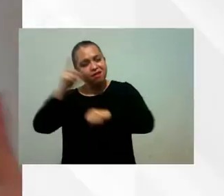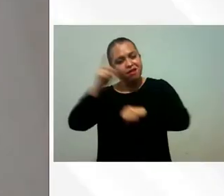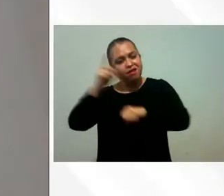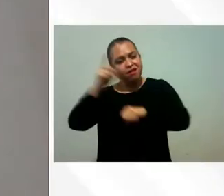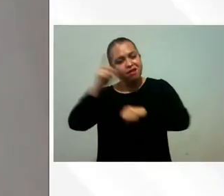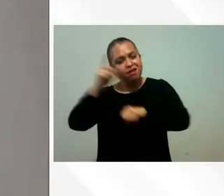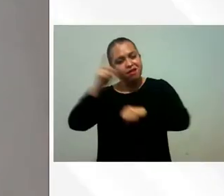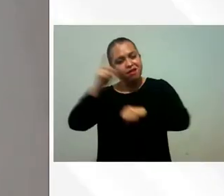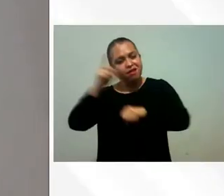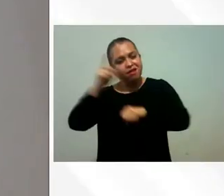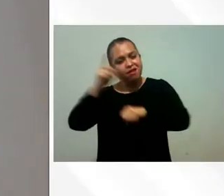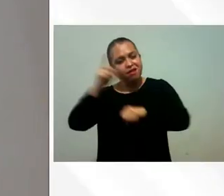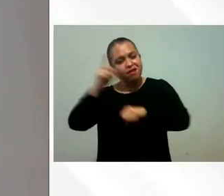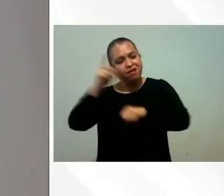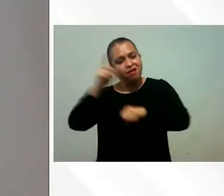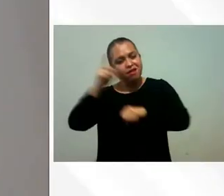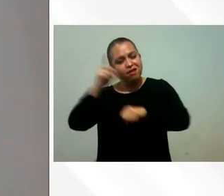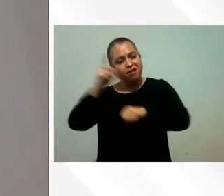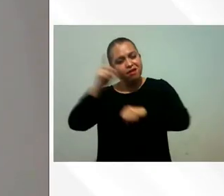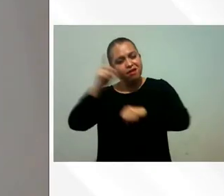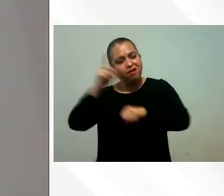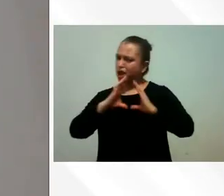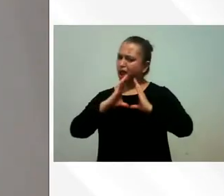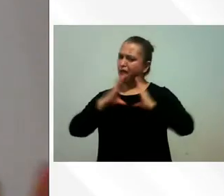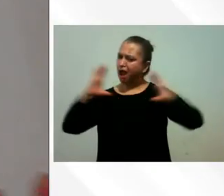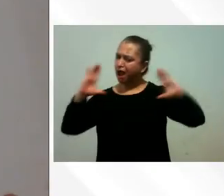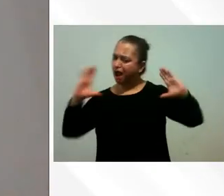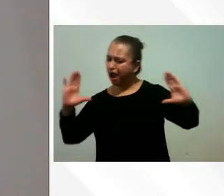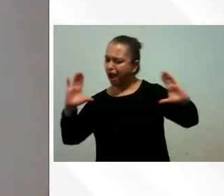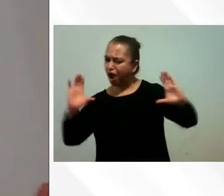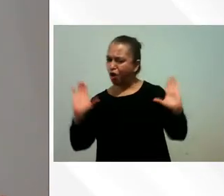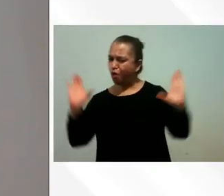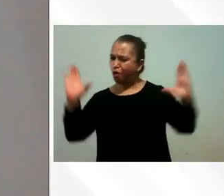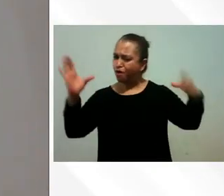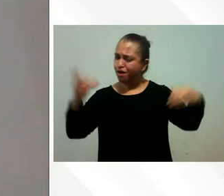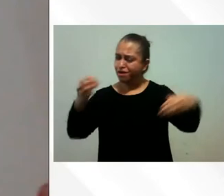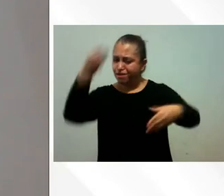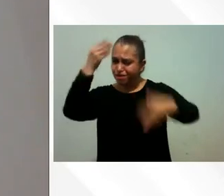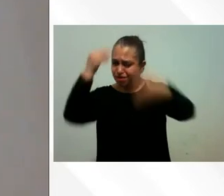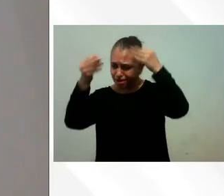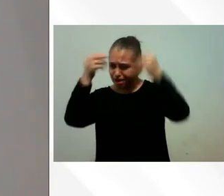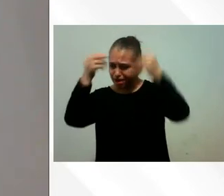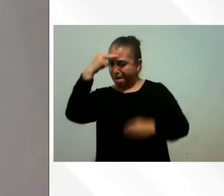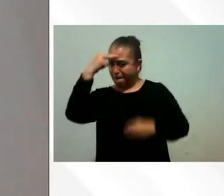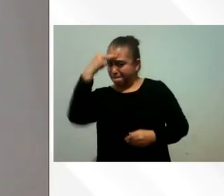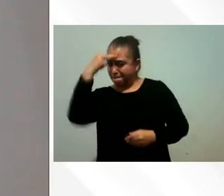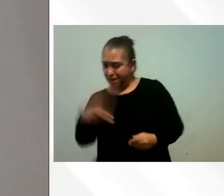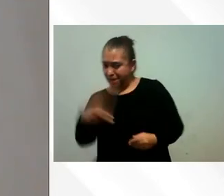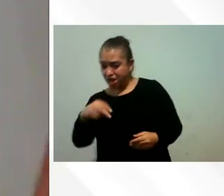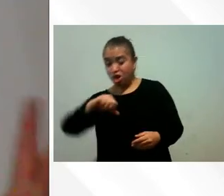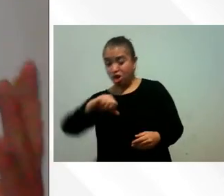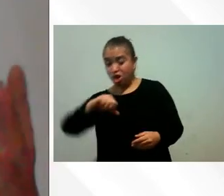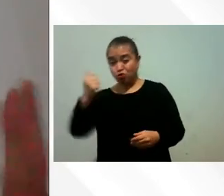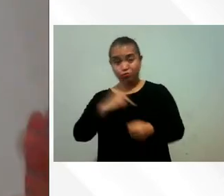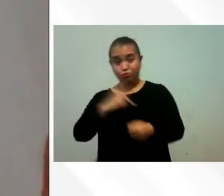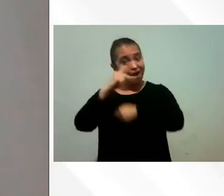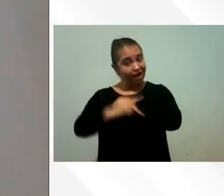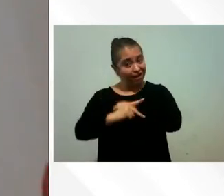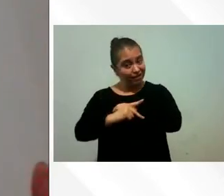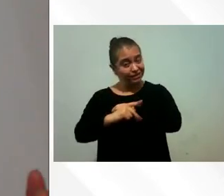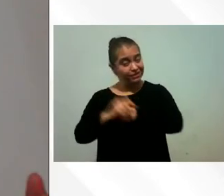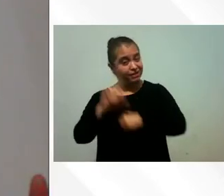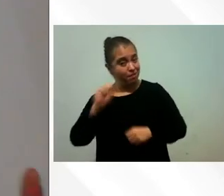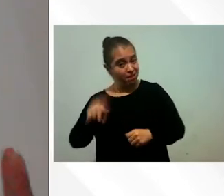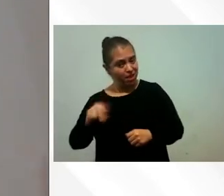gran comunidad de aprendizaje en México y por ahí vi que nos acompañaban de otros países. Entonces, pues que ese